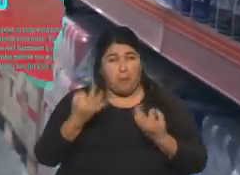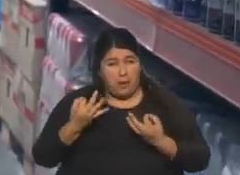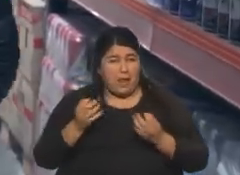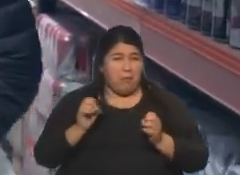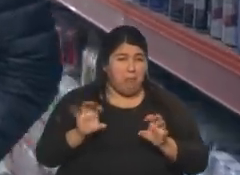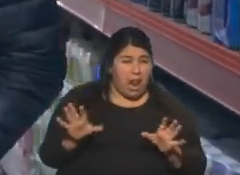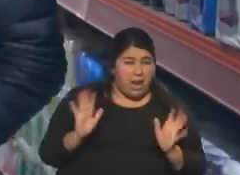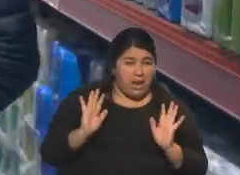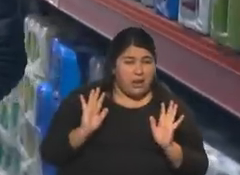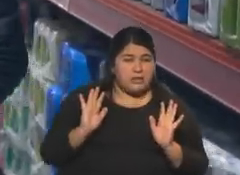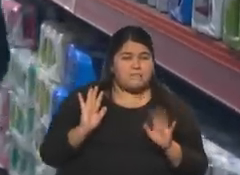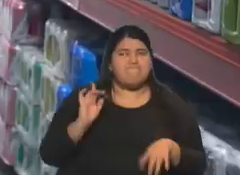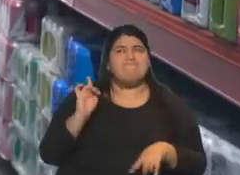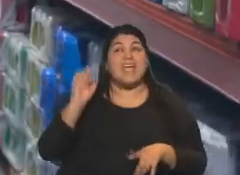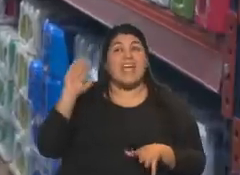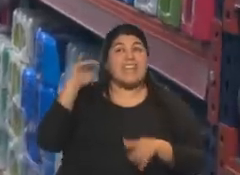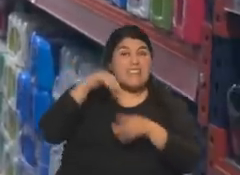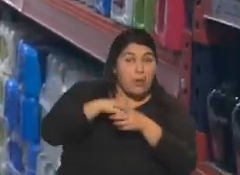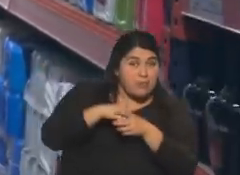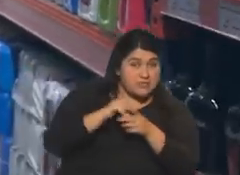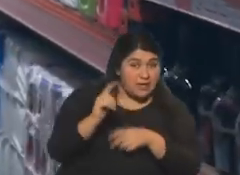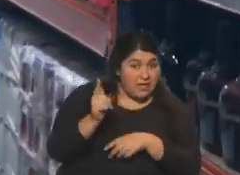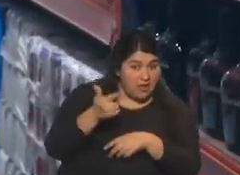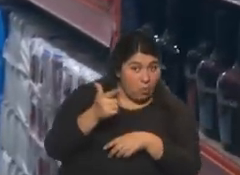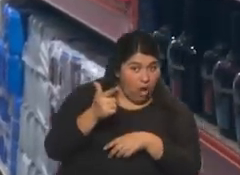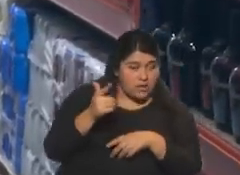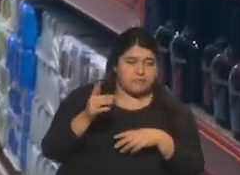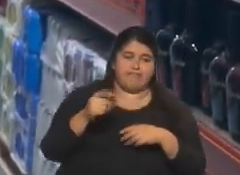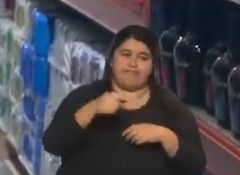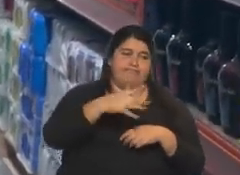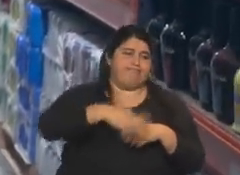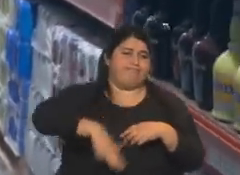decir? Sin intervención te puedo asegurar que sería un caos.